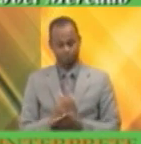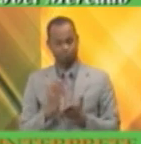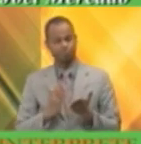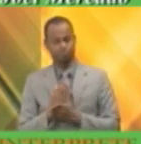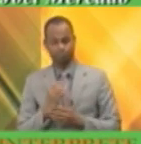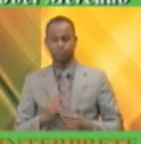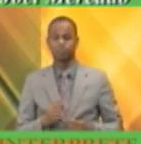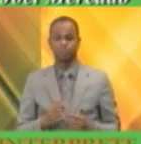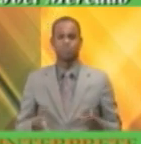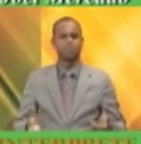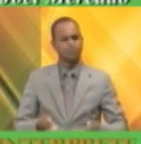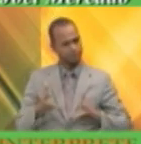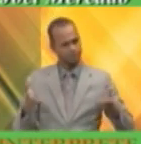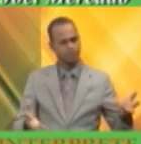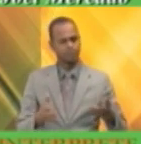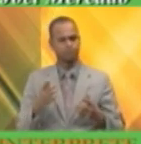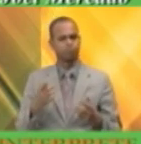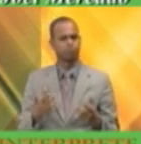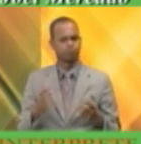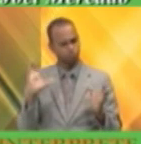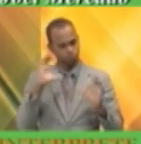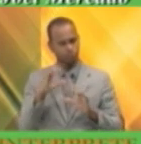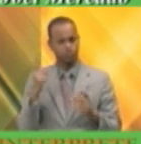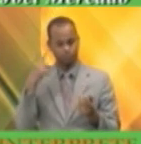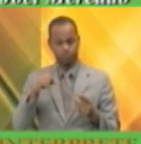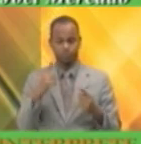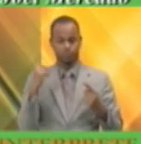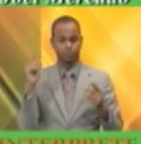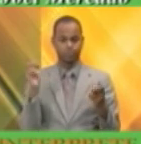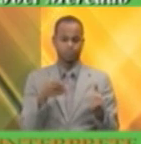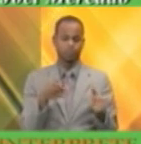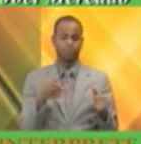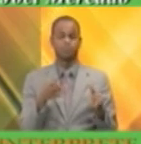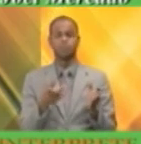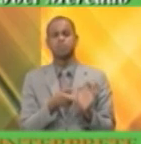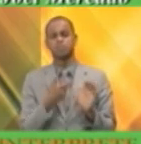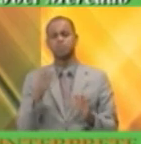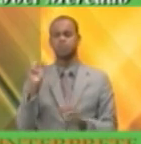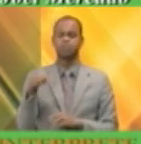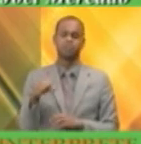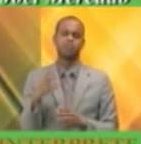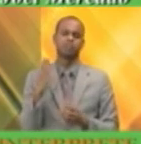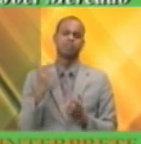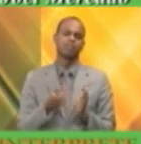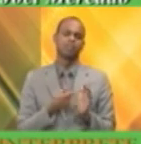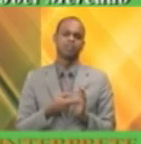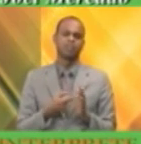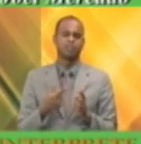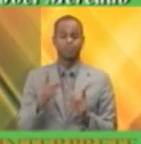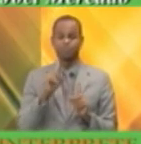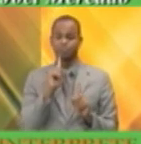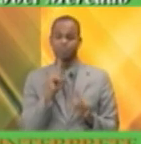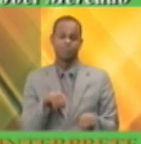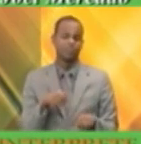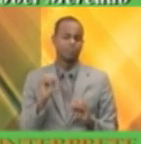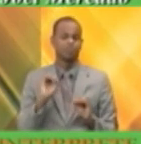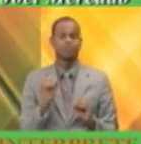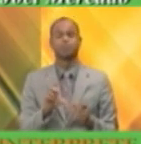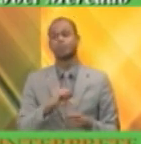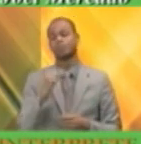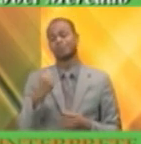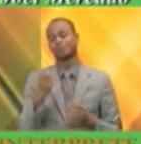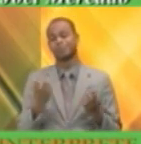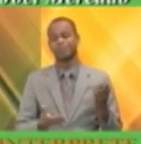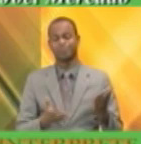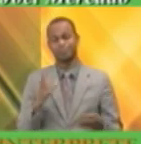gestionamos para nuestros atletas. Una vez sí, nos dicen que sí, otra vez no nos responden, otra vez nos